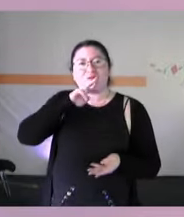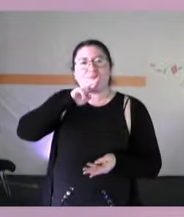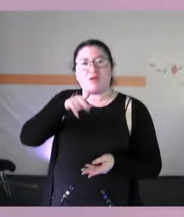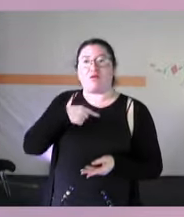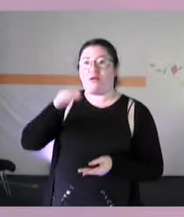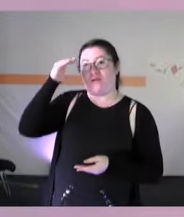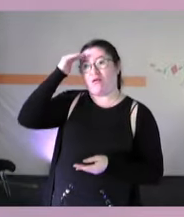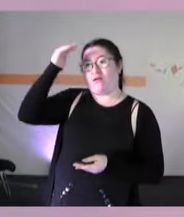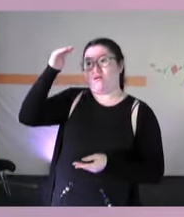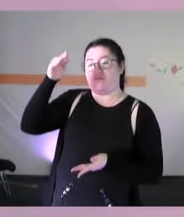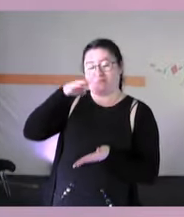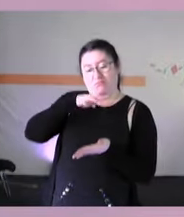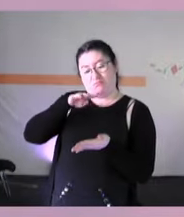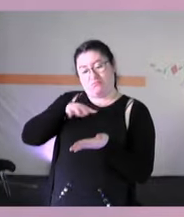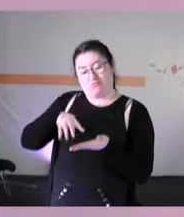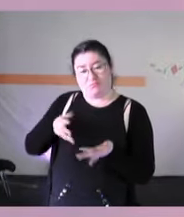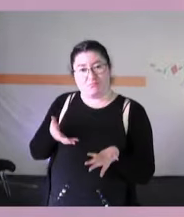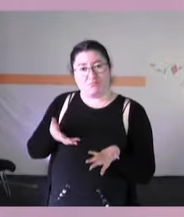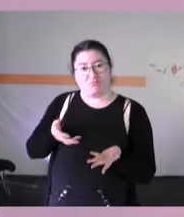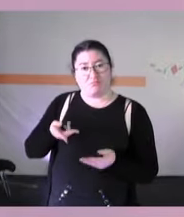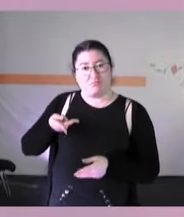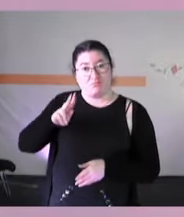señores. Pero